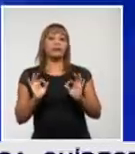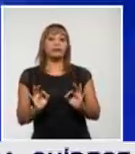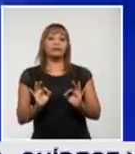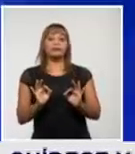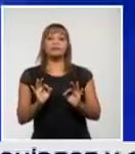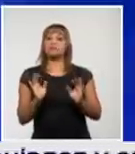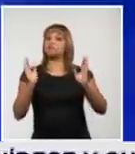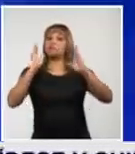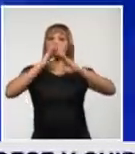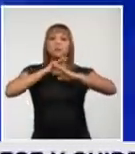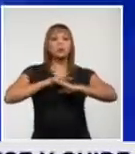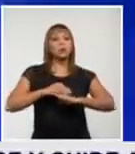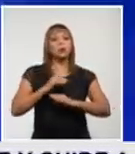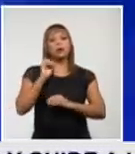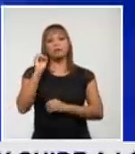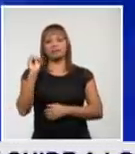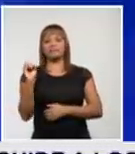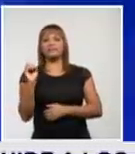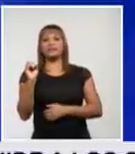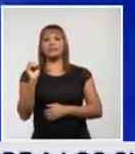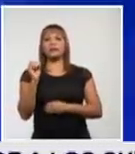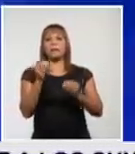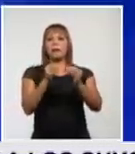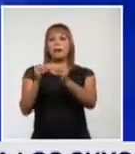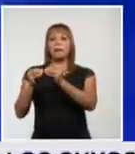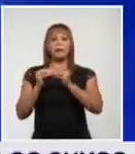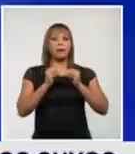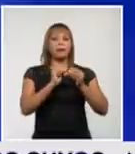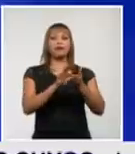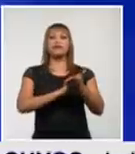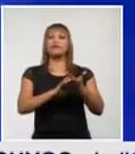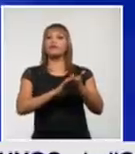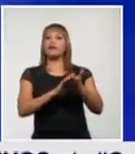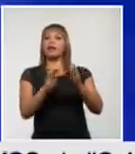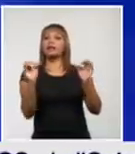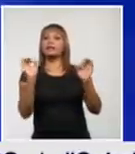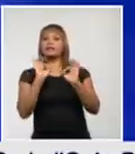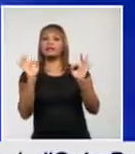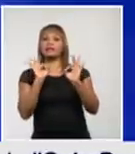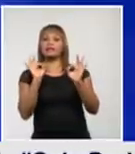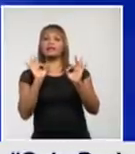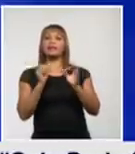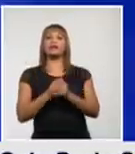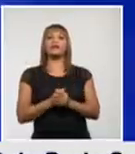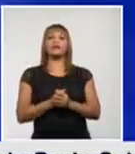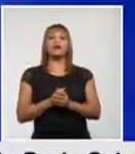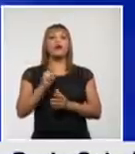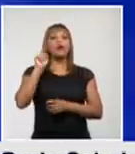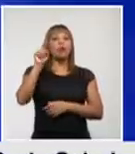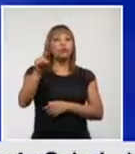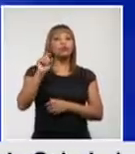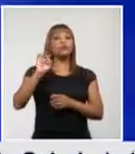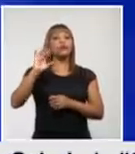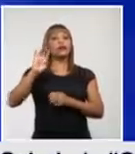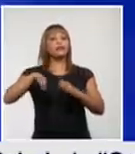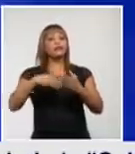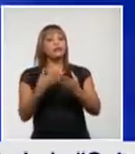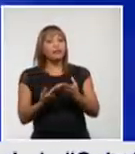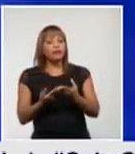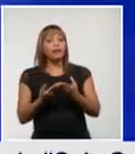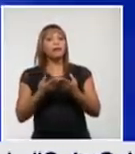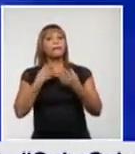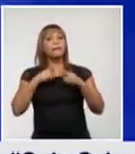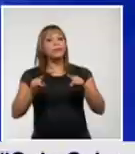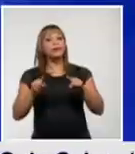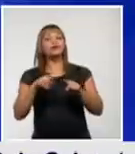tienen transmisión ni han diagnosticado casos en los últimos 15 días, pero muchos, como también lo